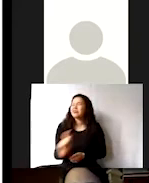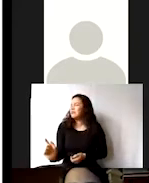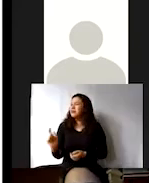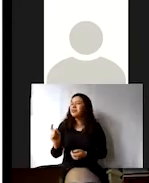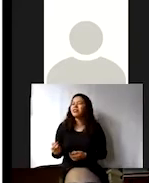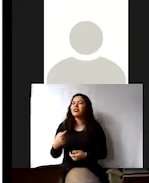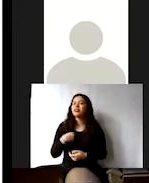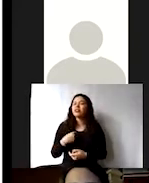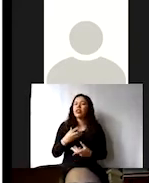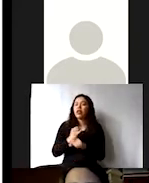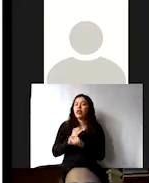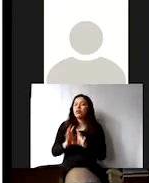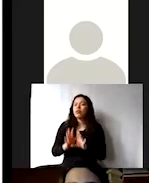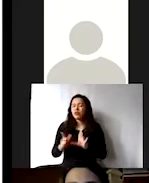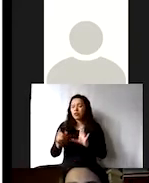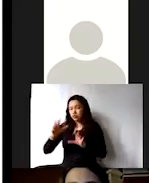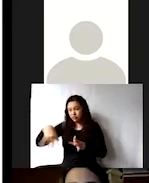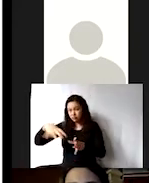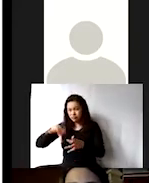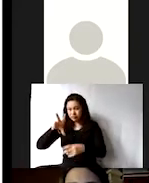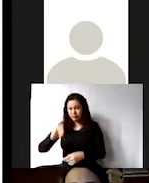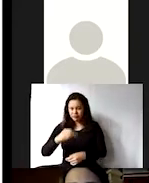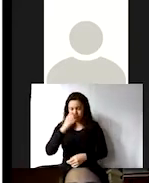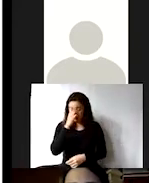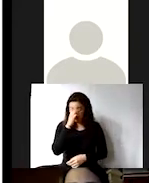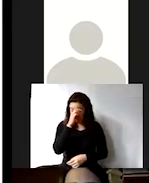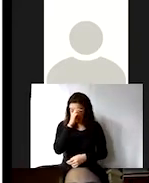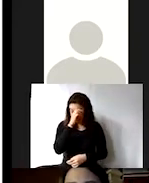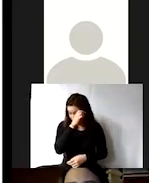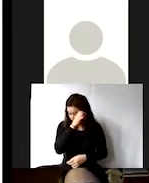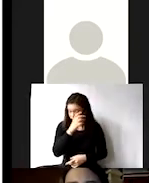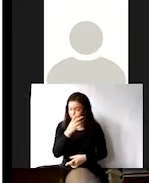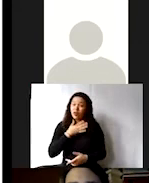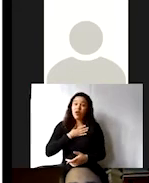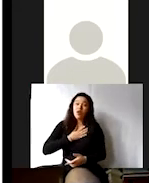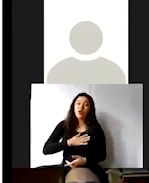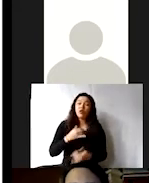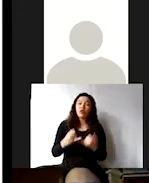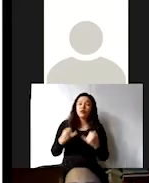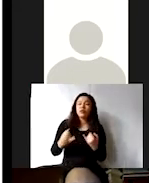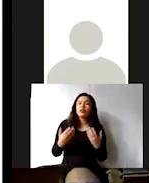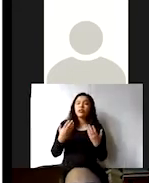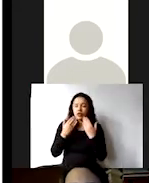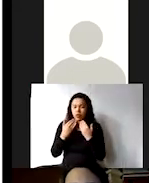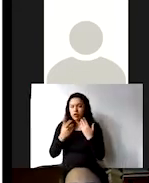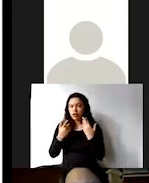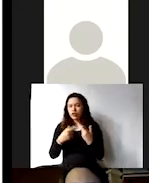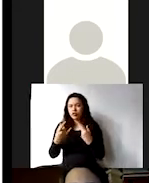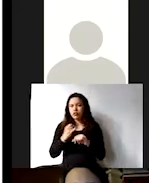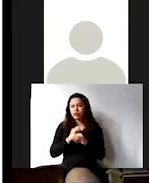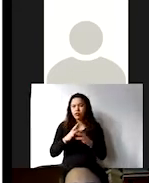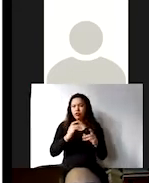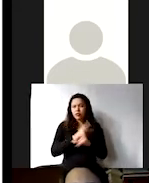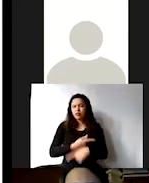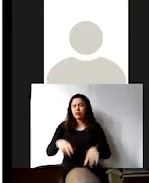acudir a ese tipo de data que pues no es justificable, ¿no? Sino a nuestra propia data del propio programa y del propio